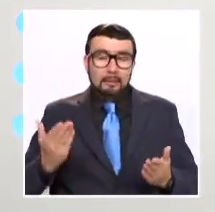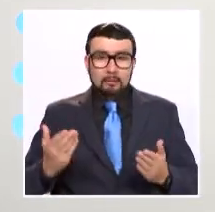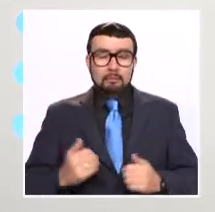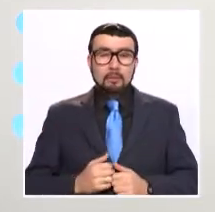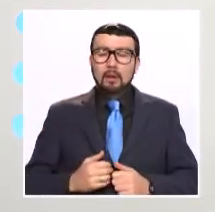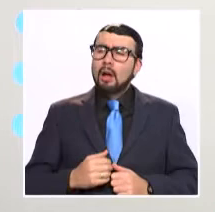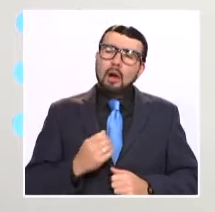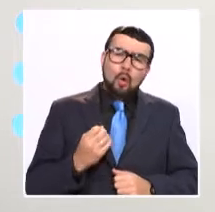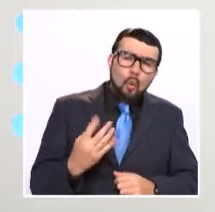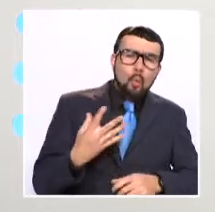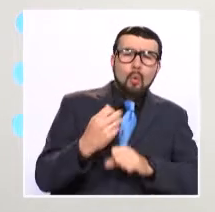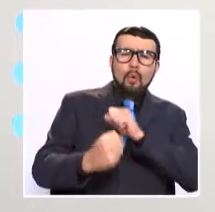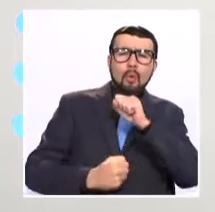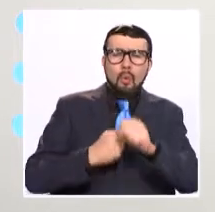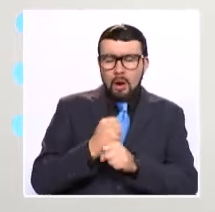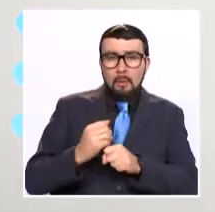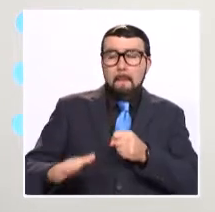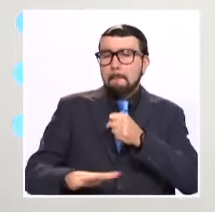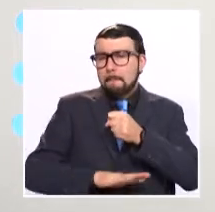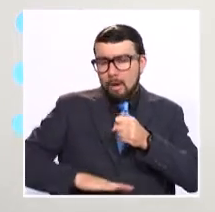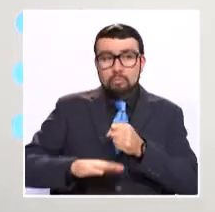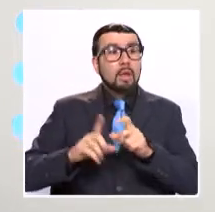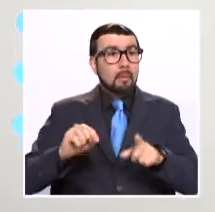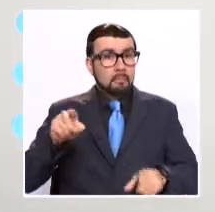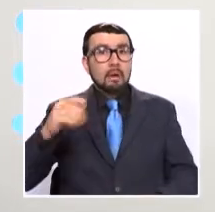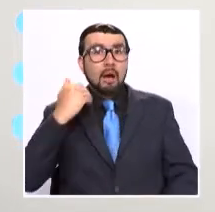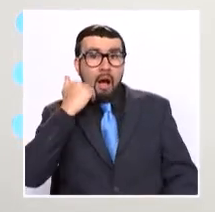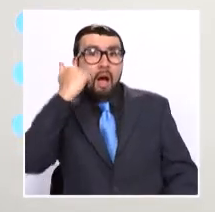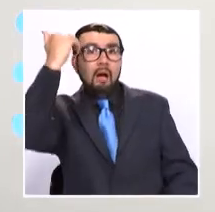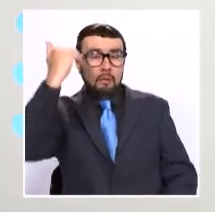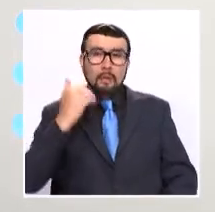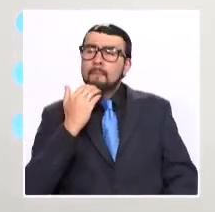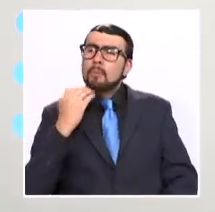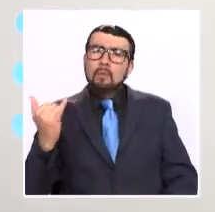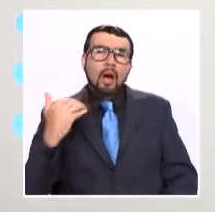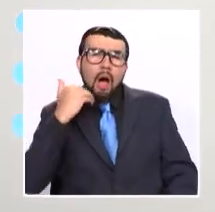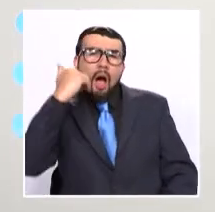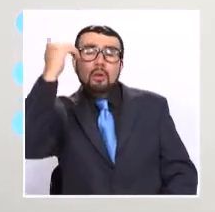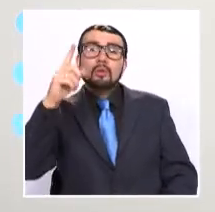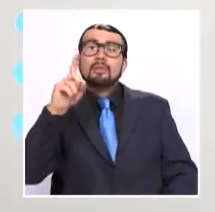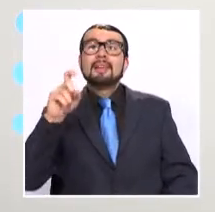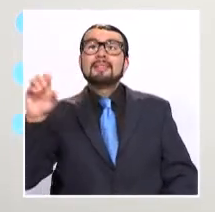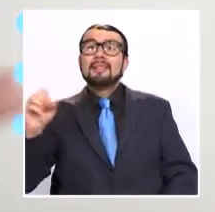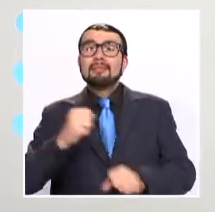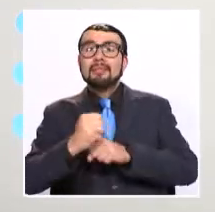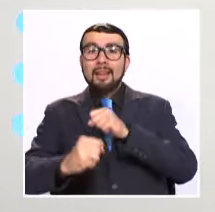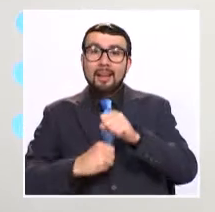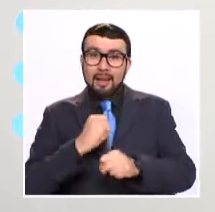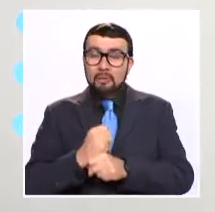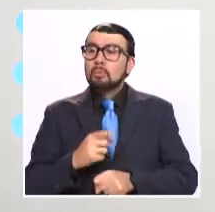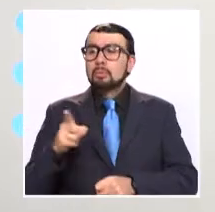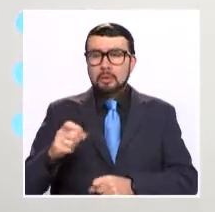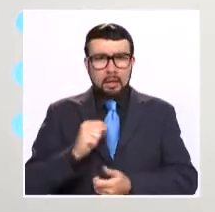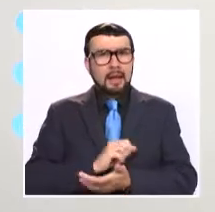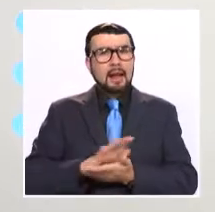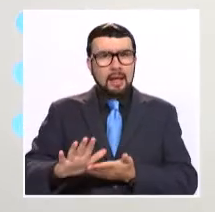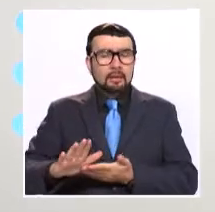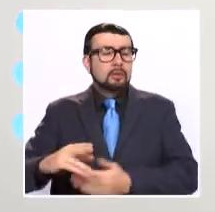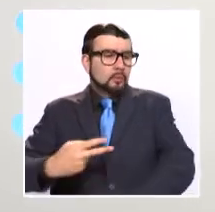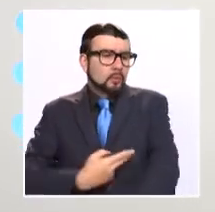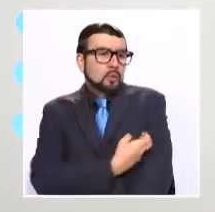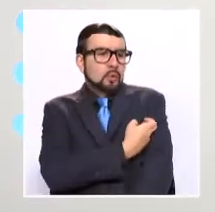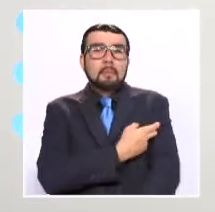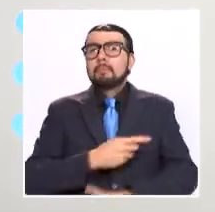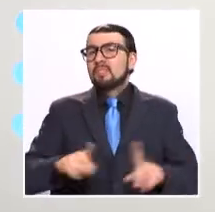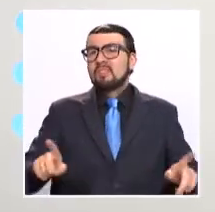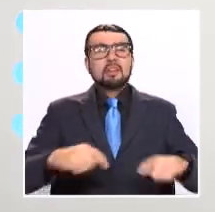que son básicas, incluso para adultos. El adulto mayor de 60 años tiene una influenza gratuita, pero es diferente la comercial.